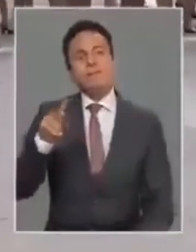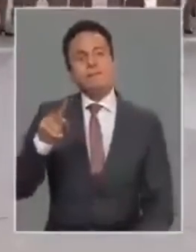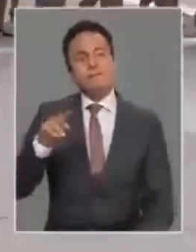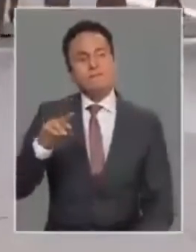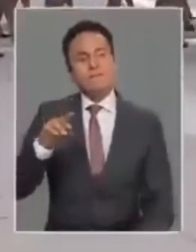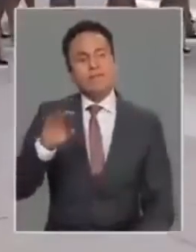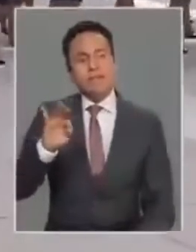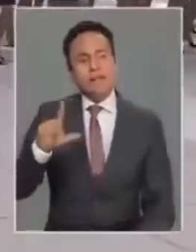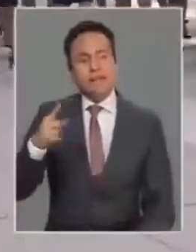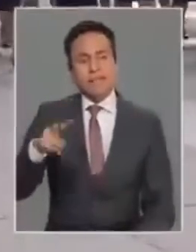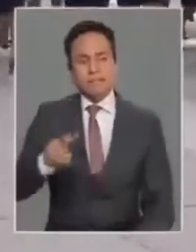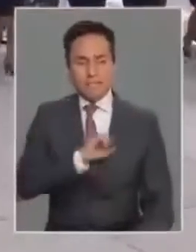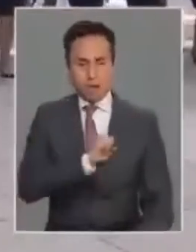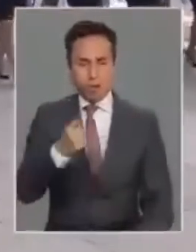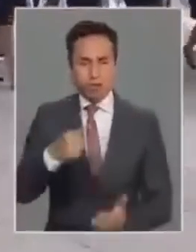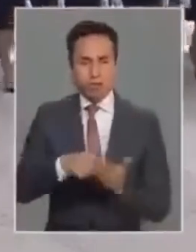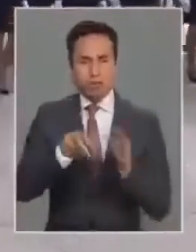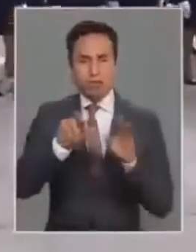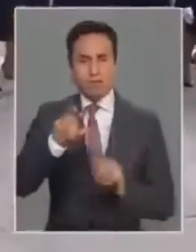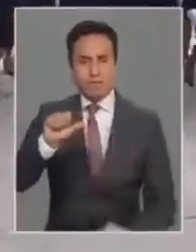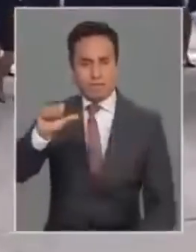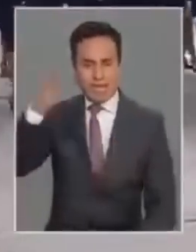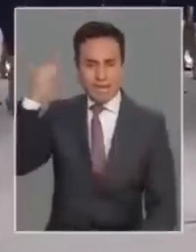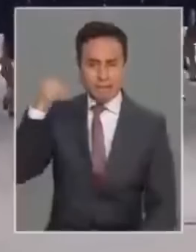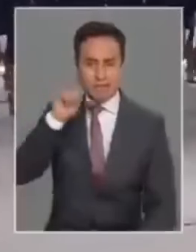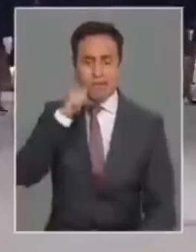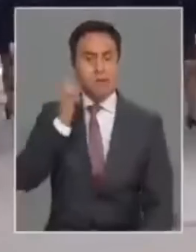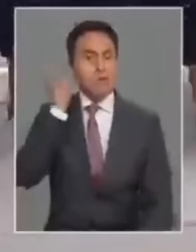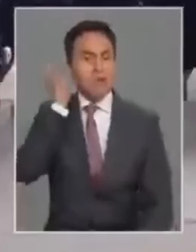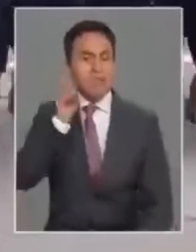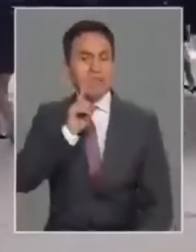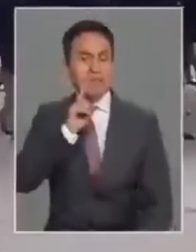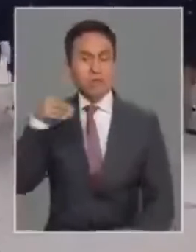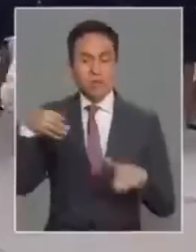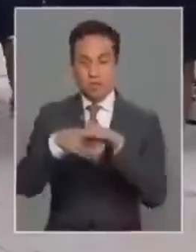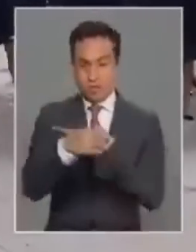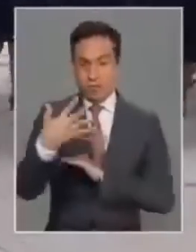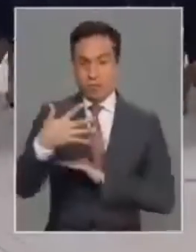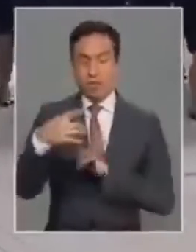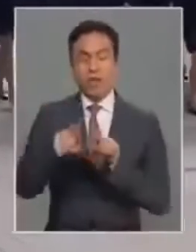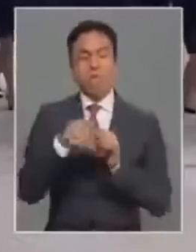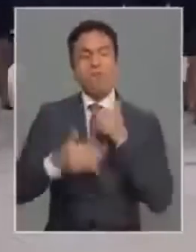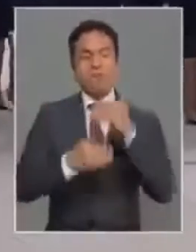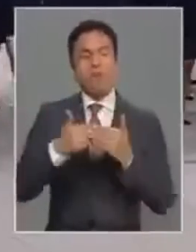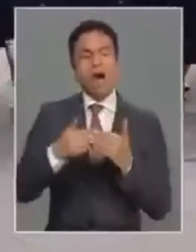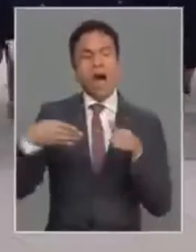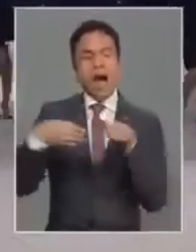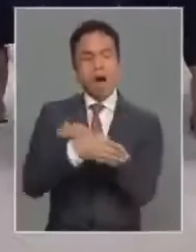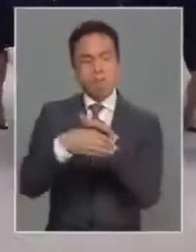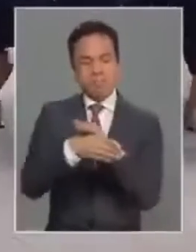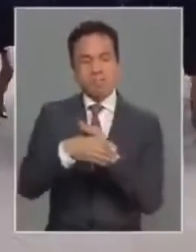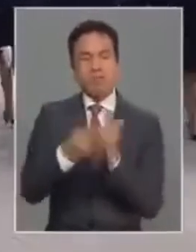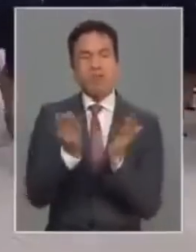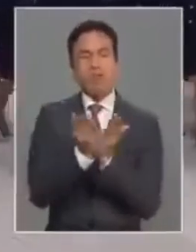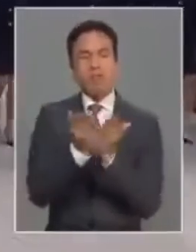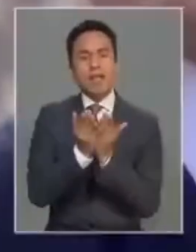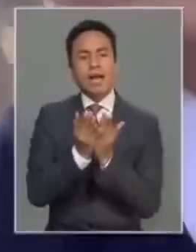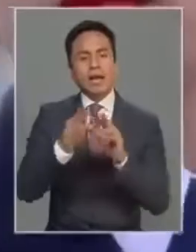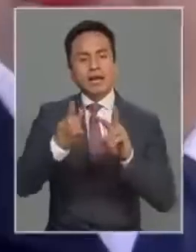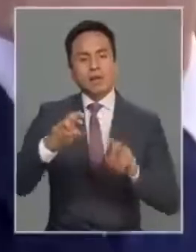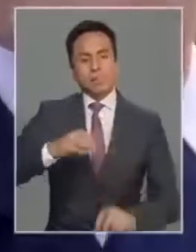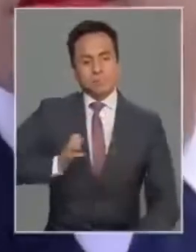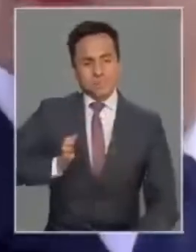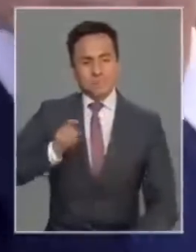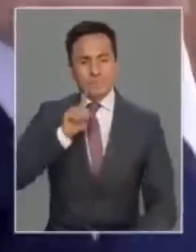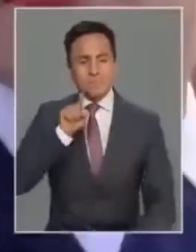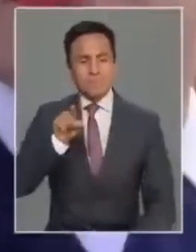en 1896. Las mujeres tienen un ingreso significativo en el proceso de admisión de la Escuela de Investigaciones